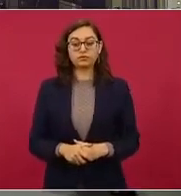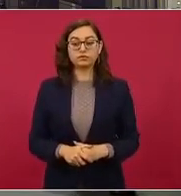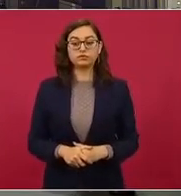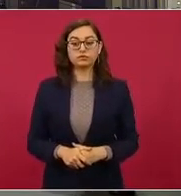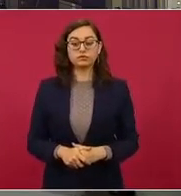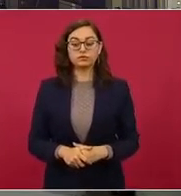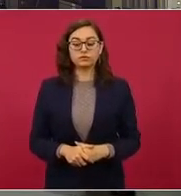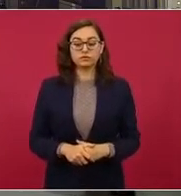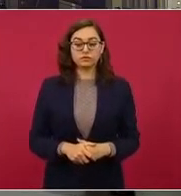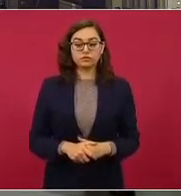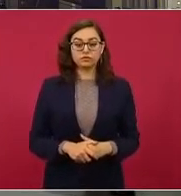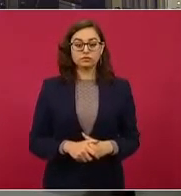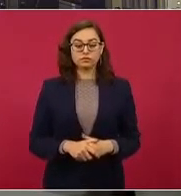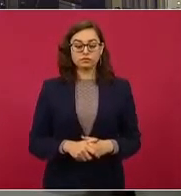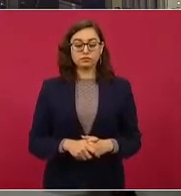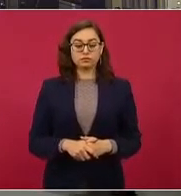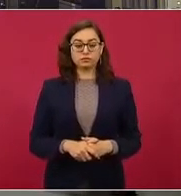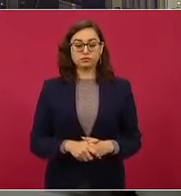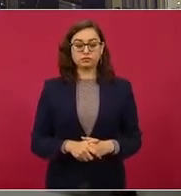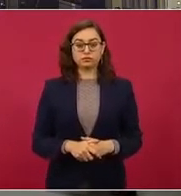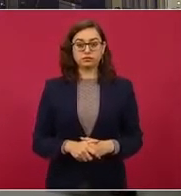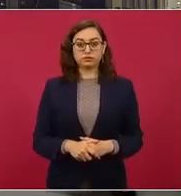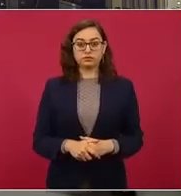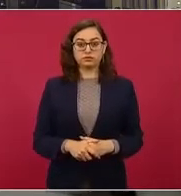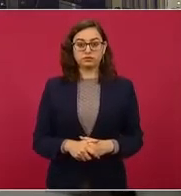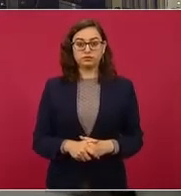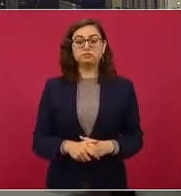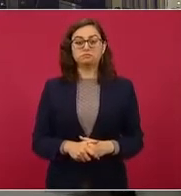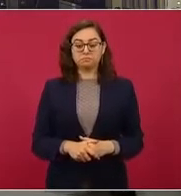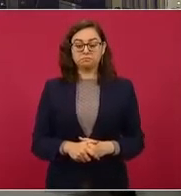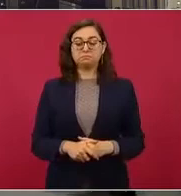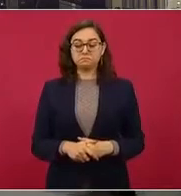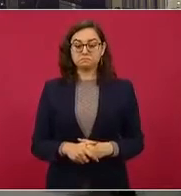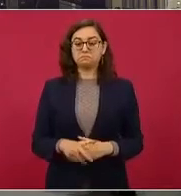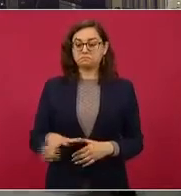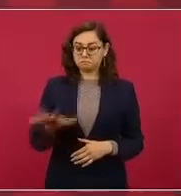Pues en efecto, va a ser una nueva área